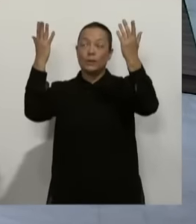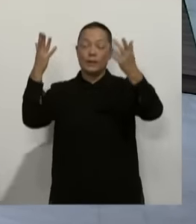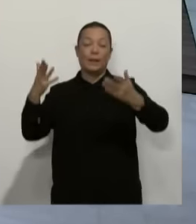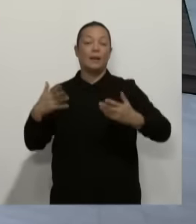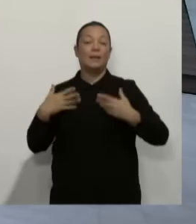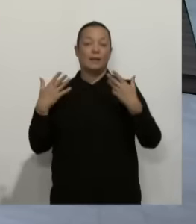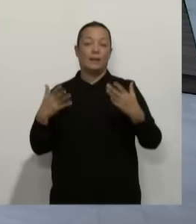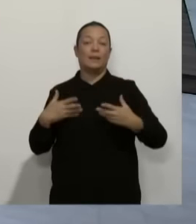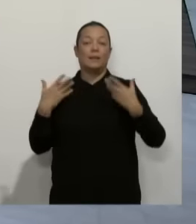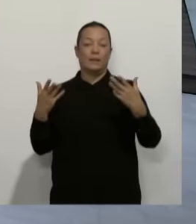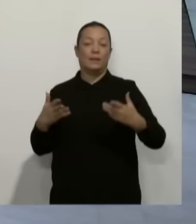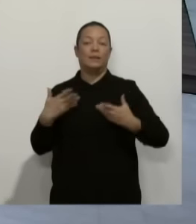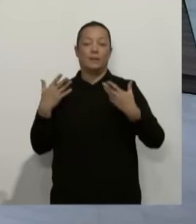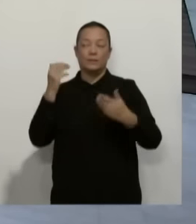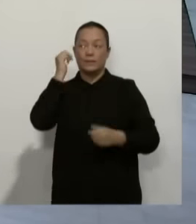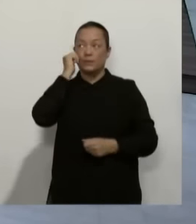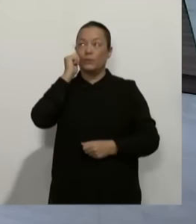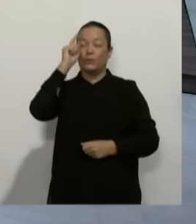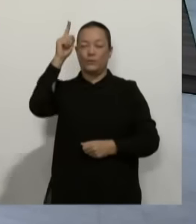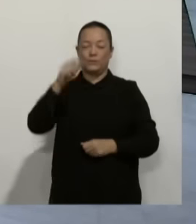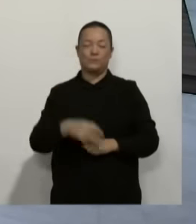Aleluya, gloria al